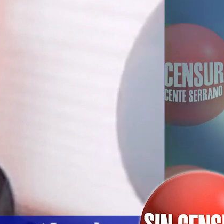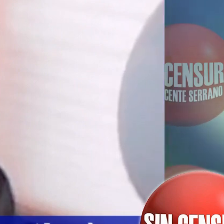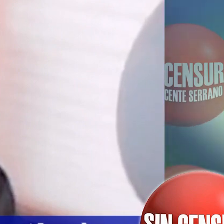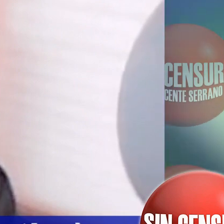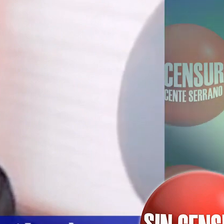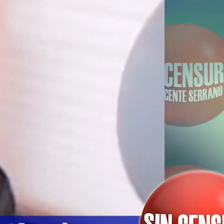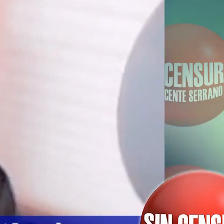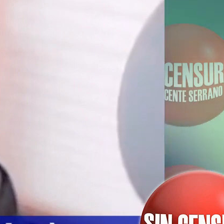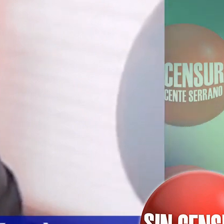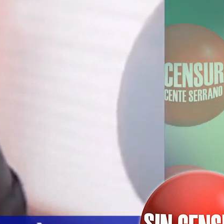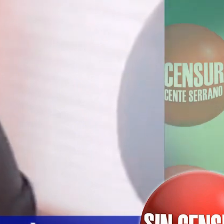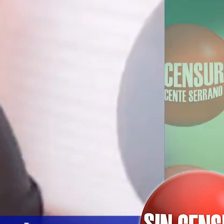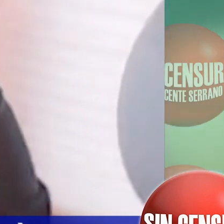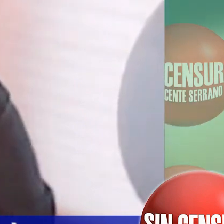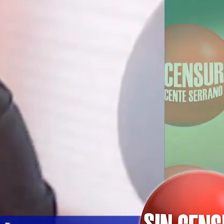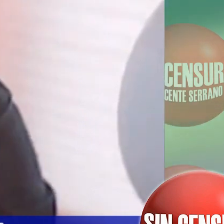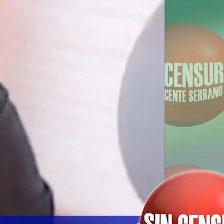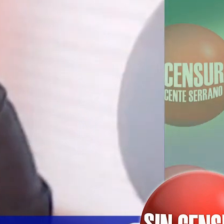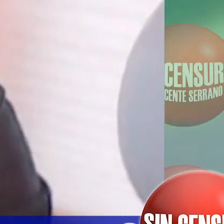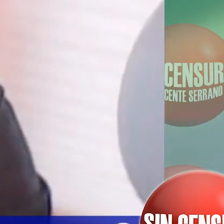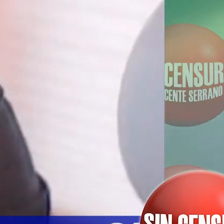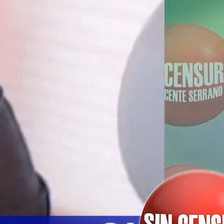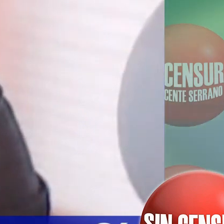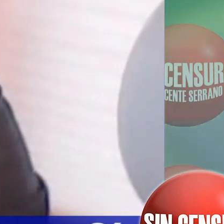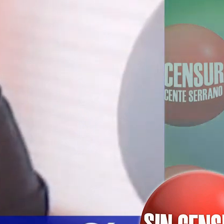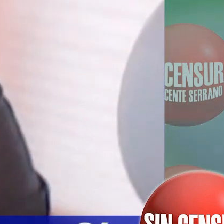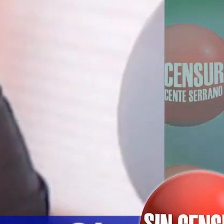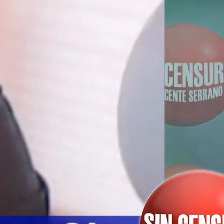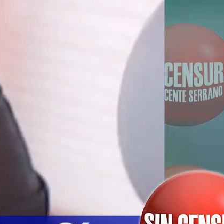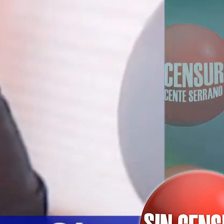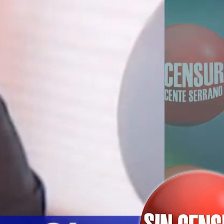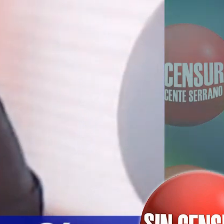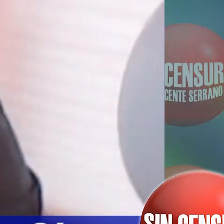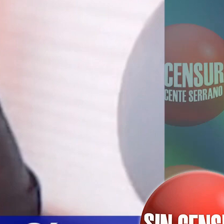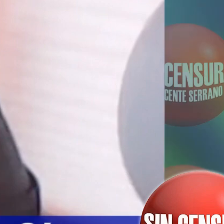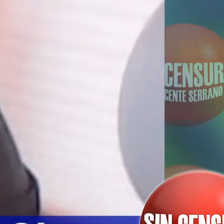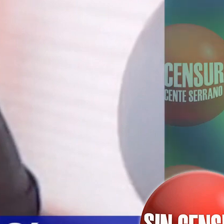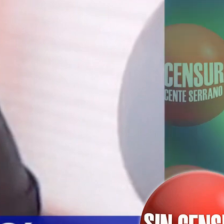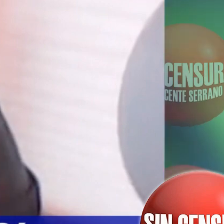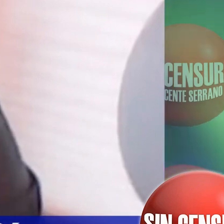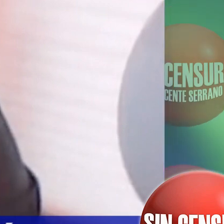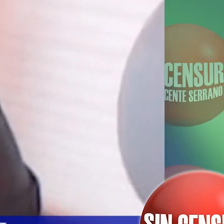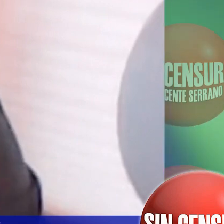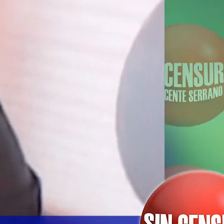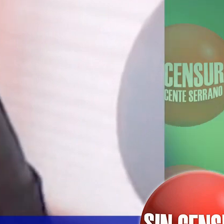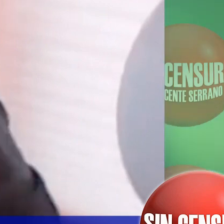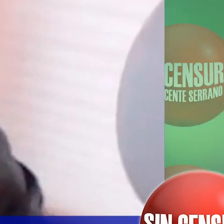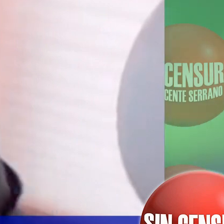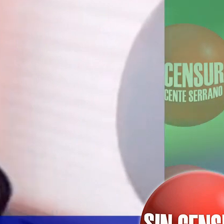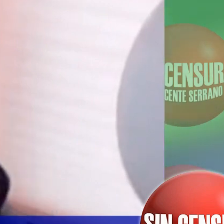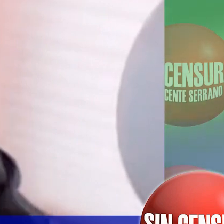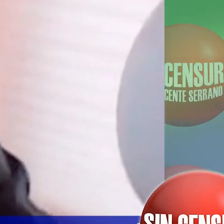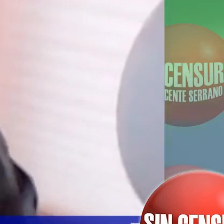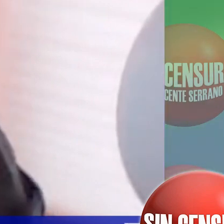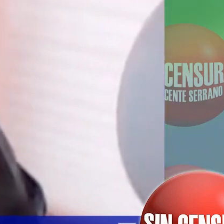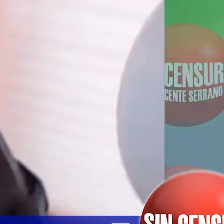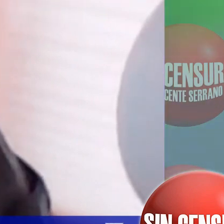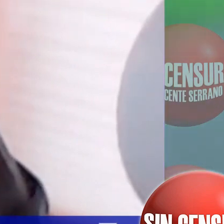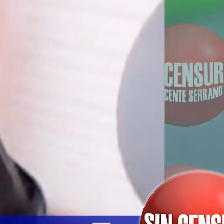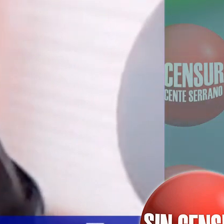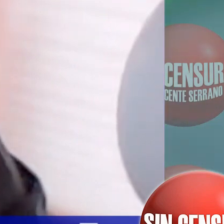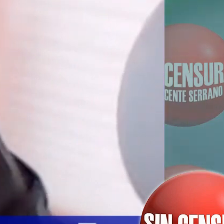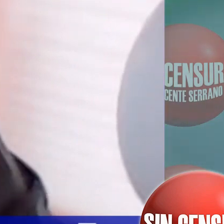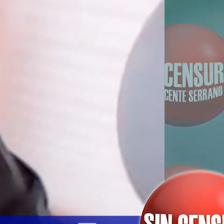esta transmisión, solo la estamos perdiendo nosotros en redes sociales. Esto es extremadamente injusto. Ya tenemos la señal de vuelta. Vamos a